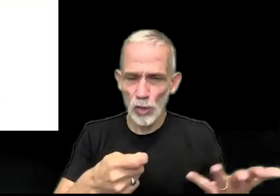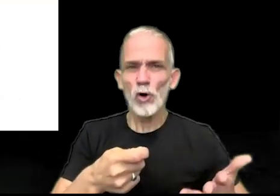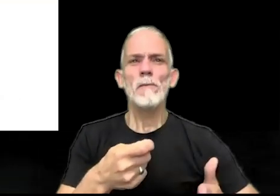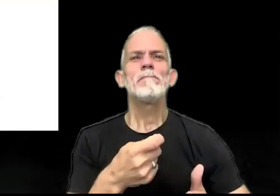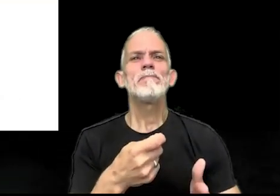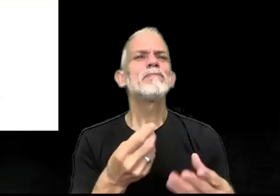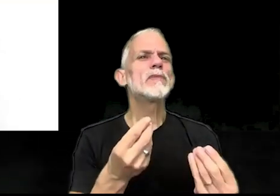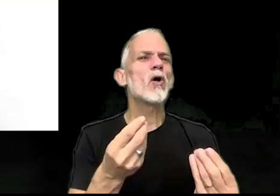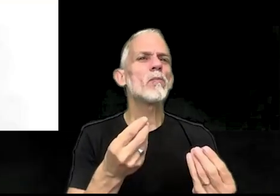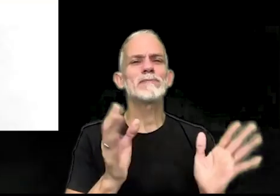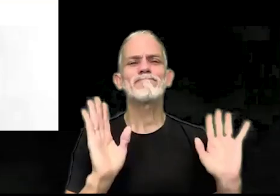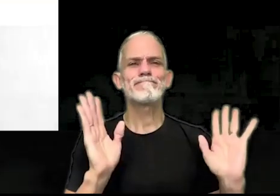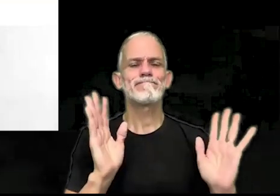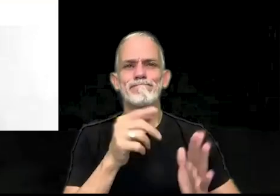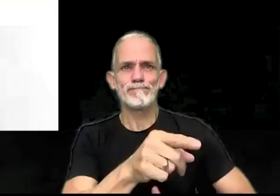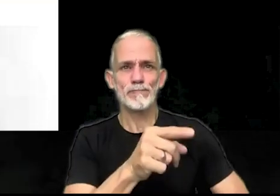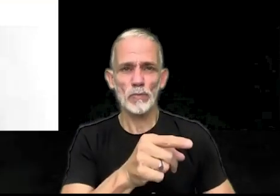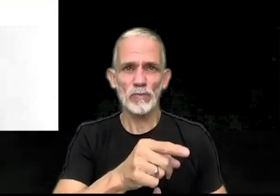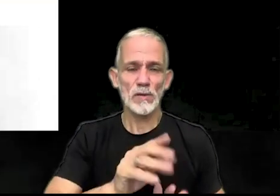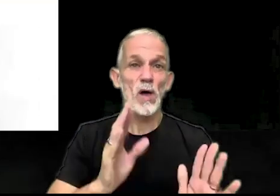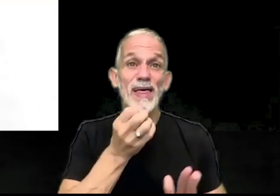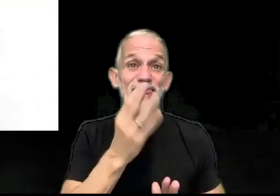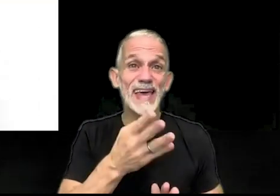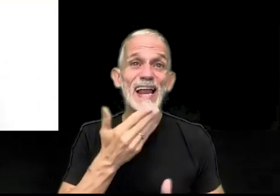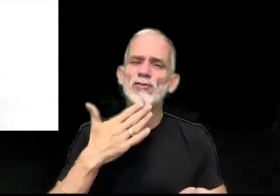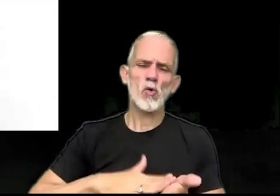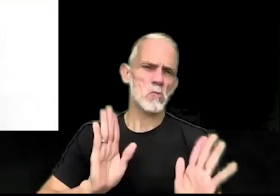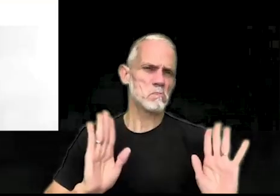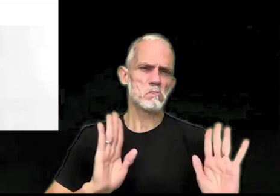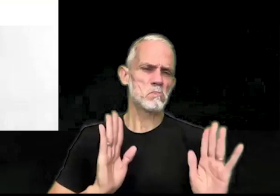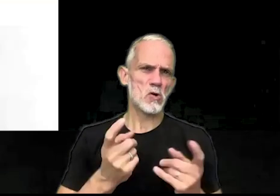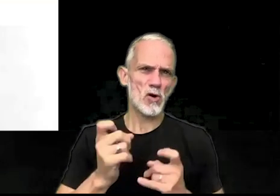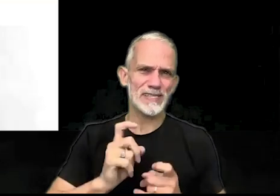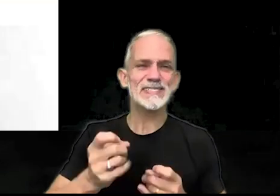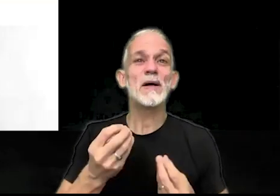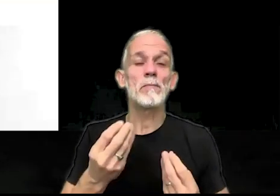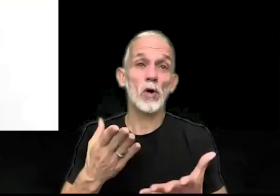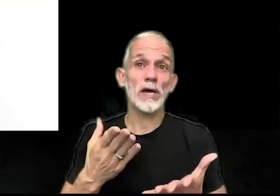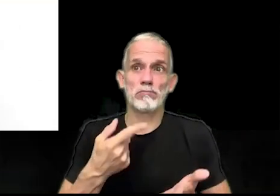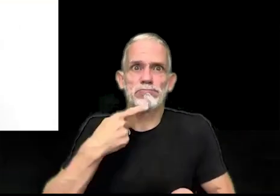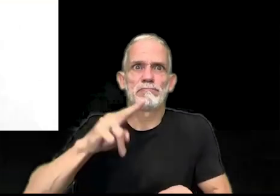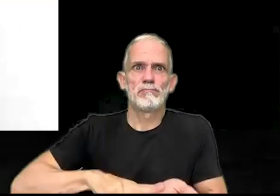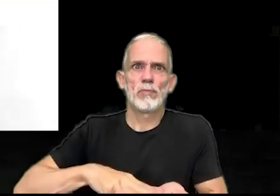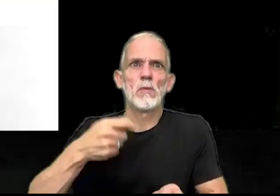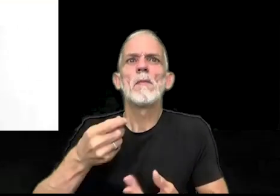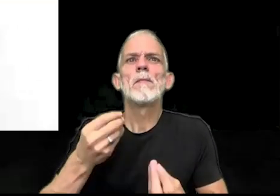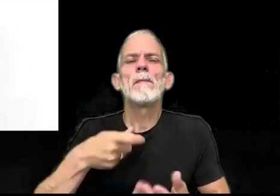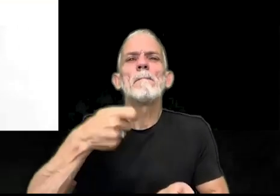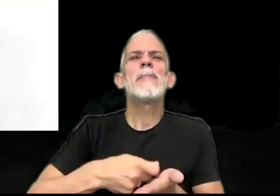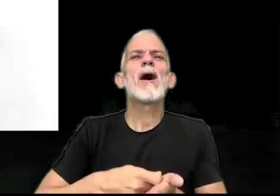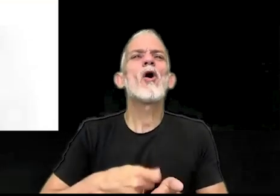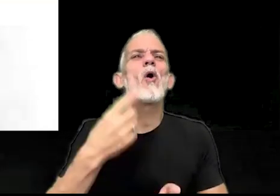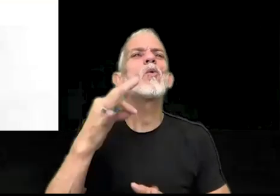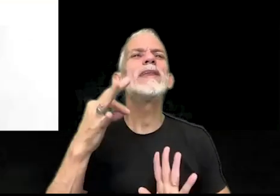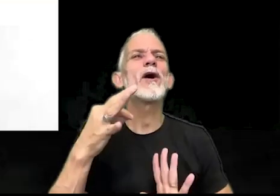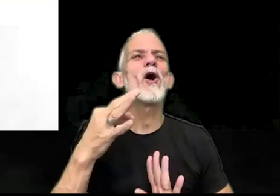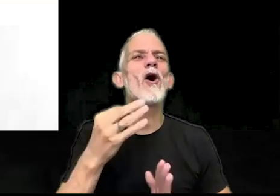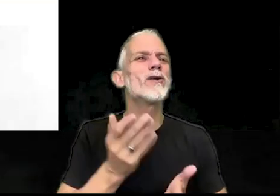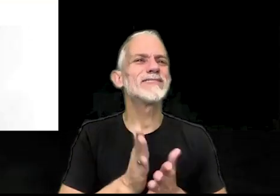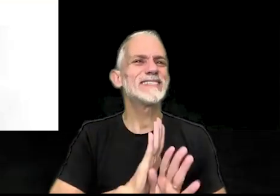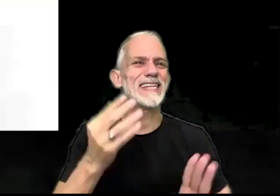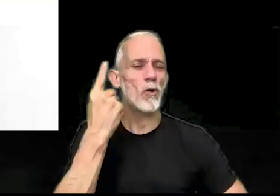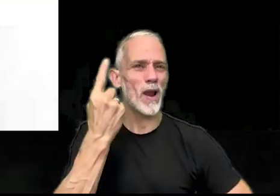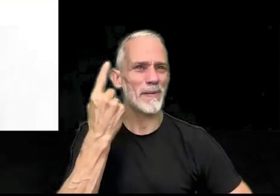ejemplo, no hace ninguna declaración jurada porque tributó con carácter de pago único y